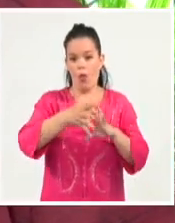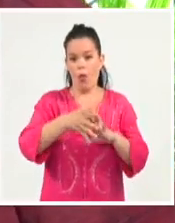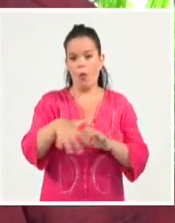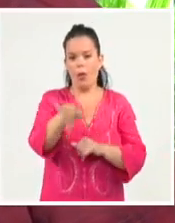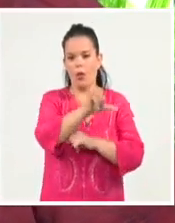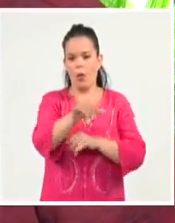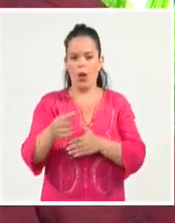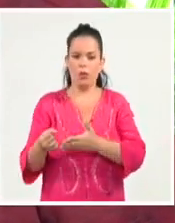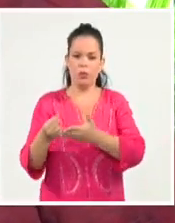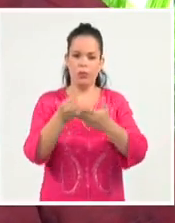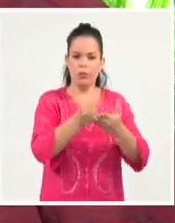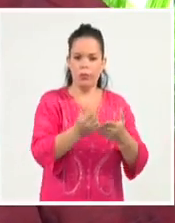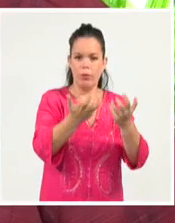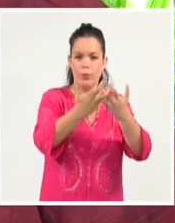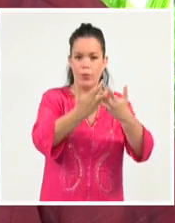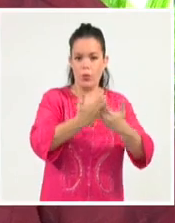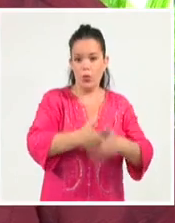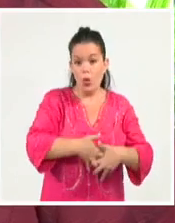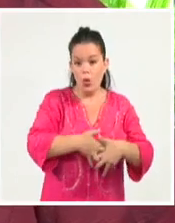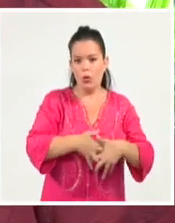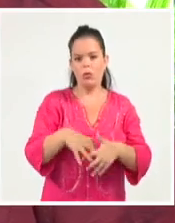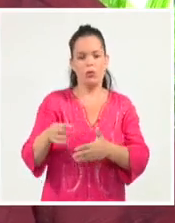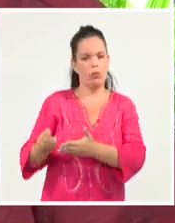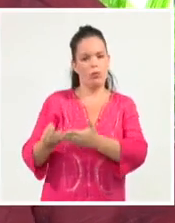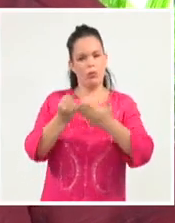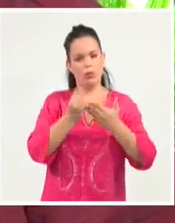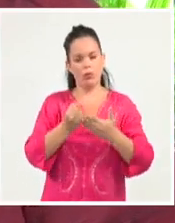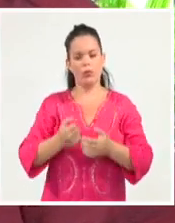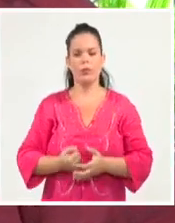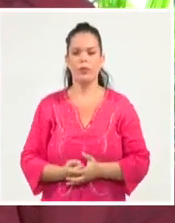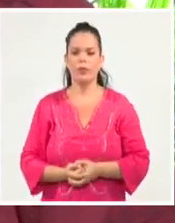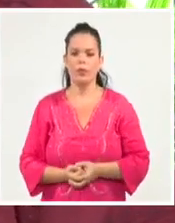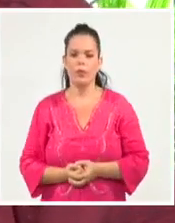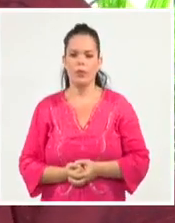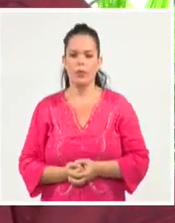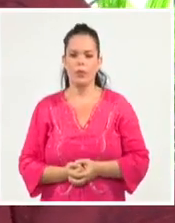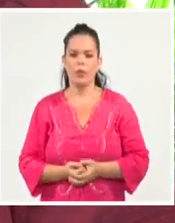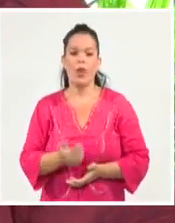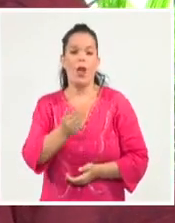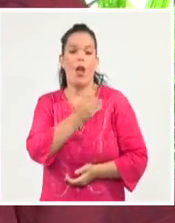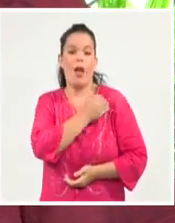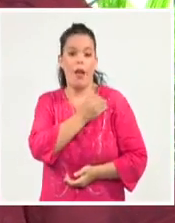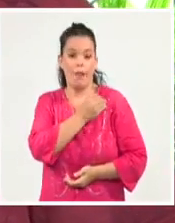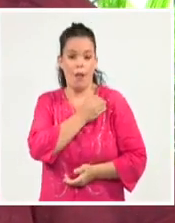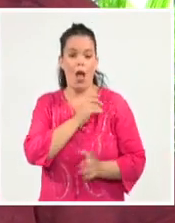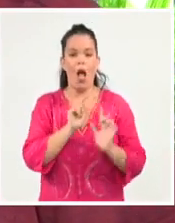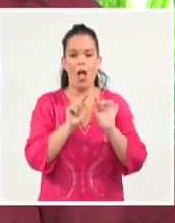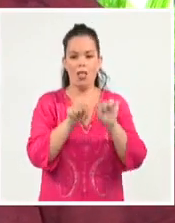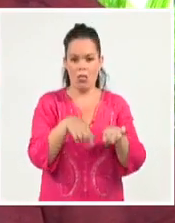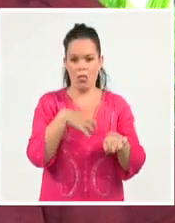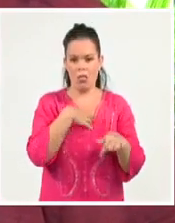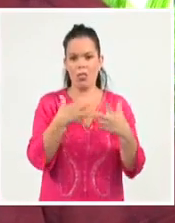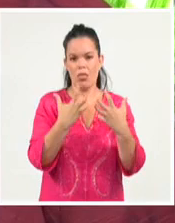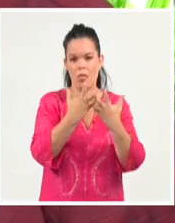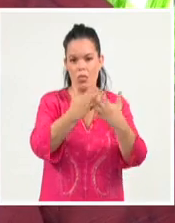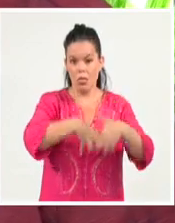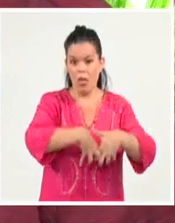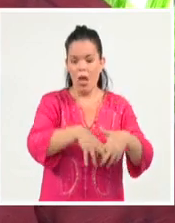disposición de la producción de oxígeno. Hay plantas de las Fuerzas Armadas Revolucionarias, el Ministerio de las Fuerzas Armadas